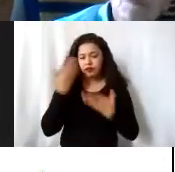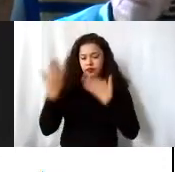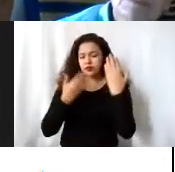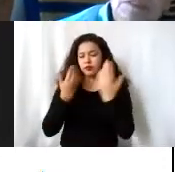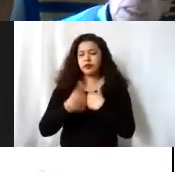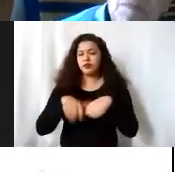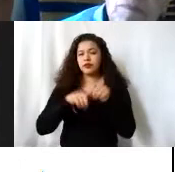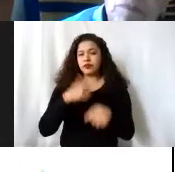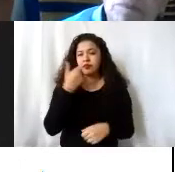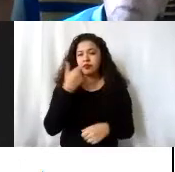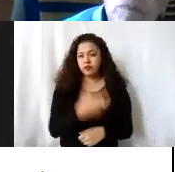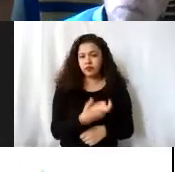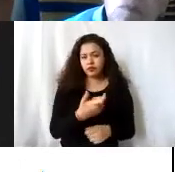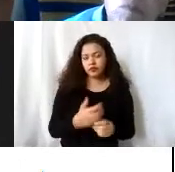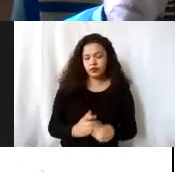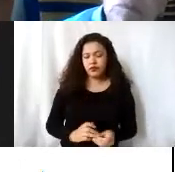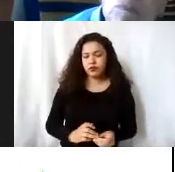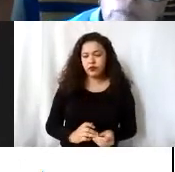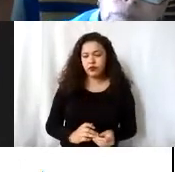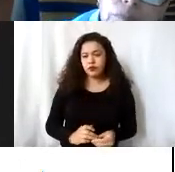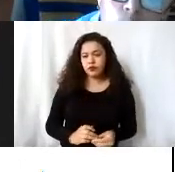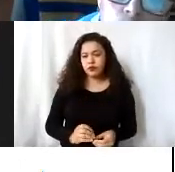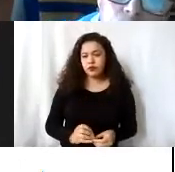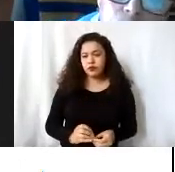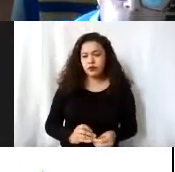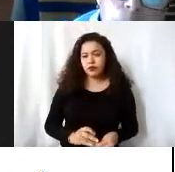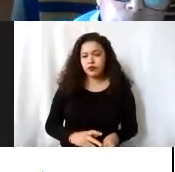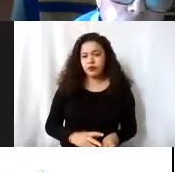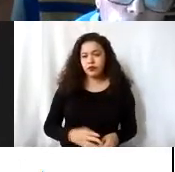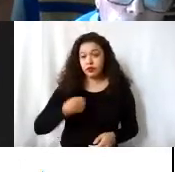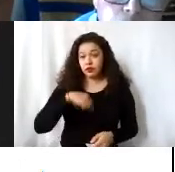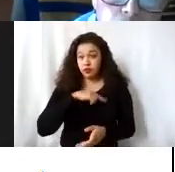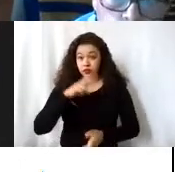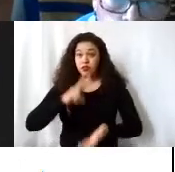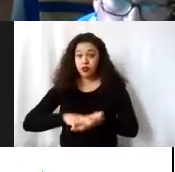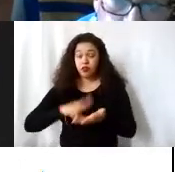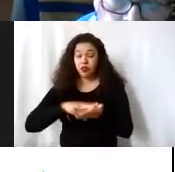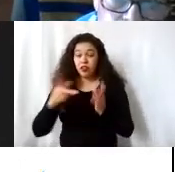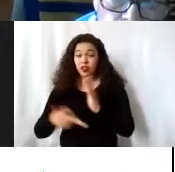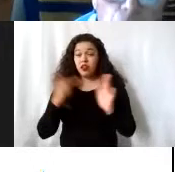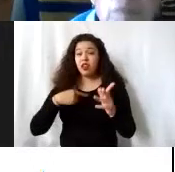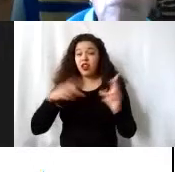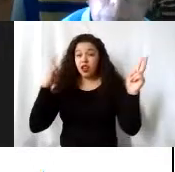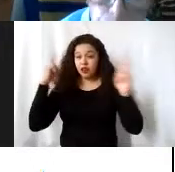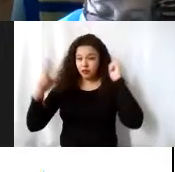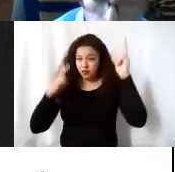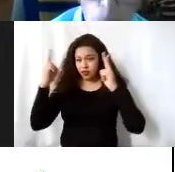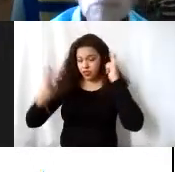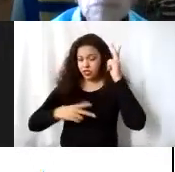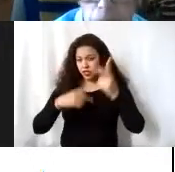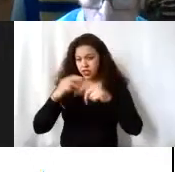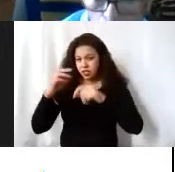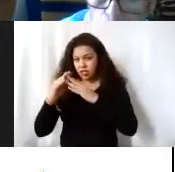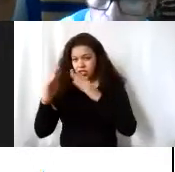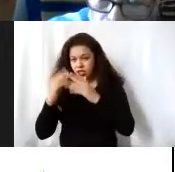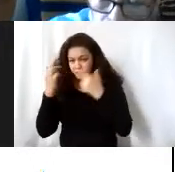socioeconómico y que lo valoramos de nuevo con la visita domiciliaria. Porque muchas